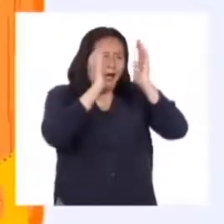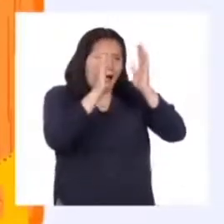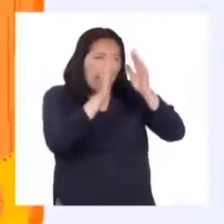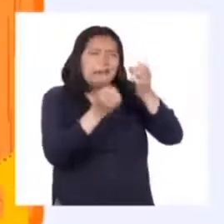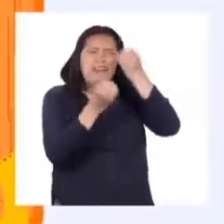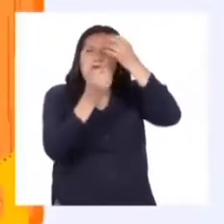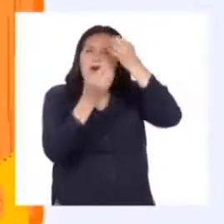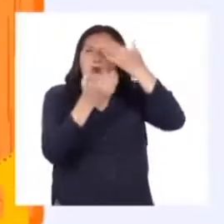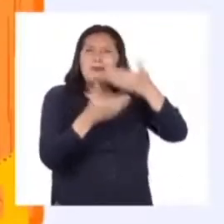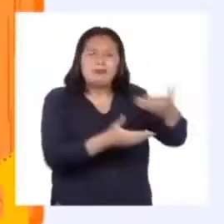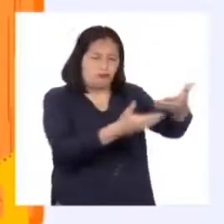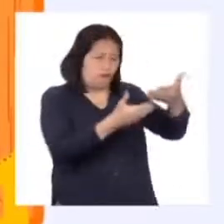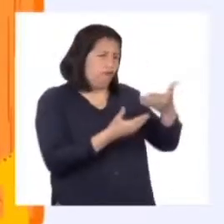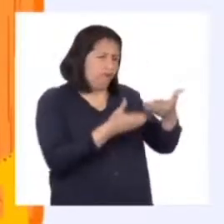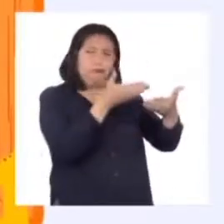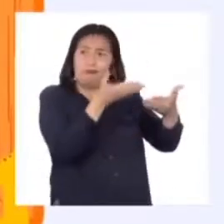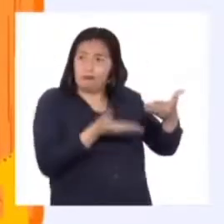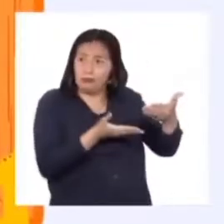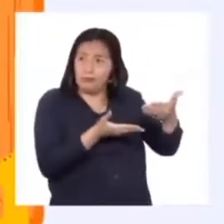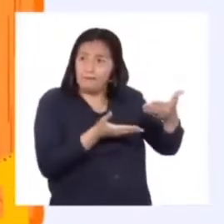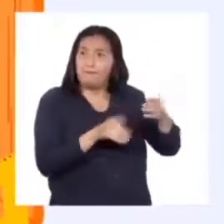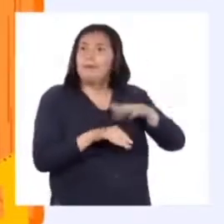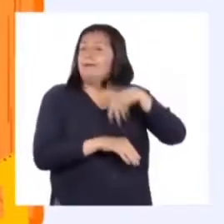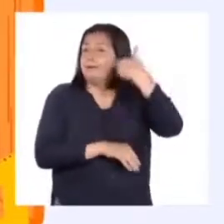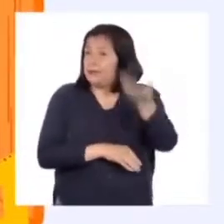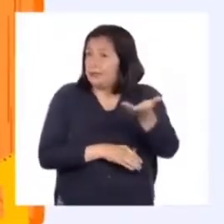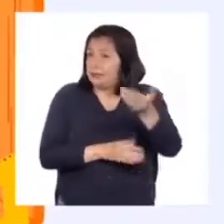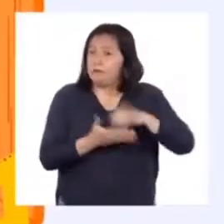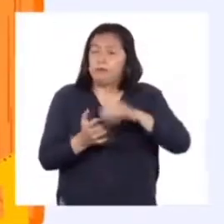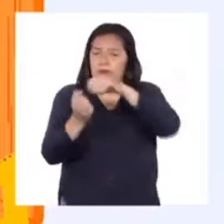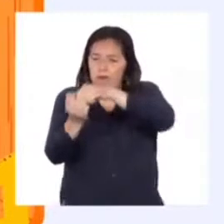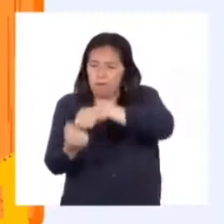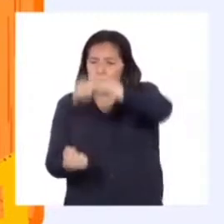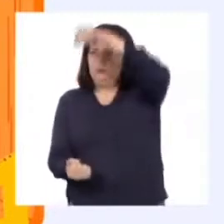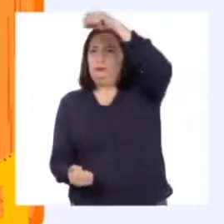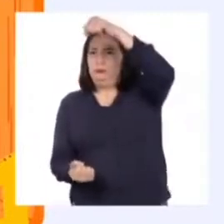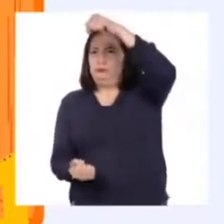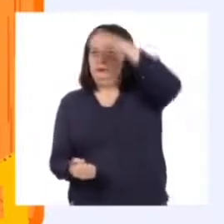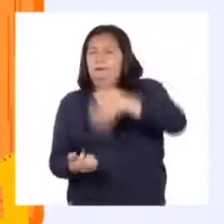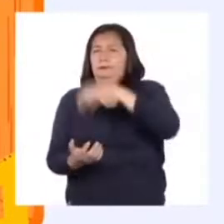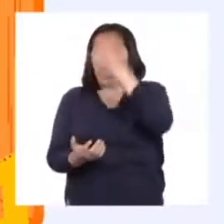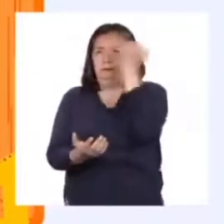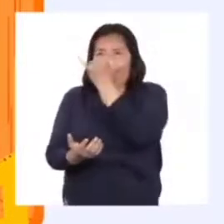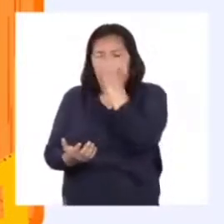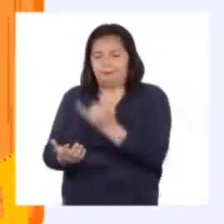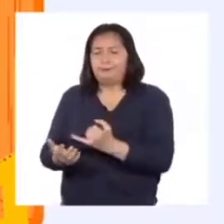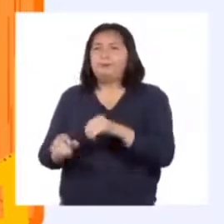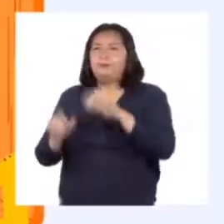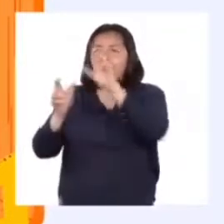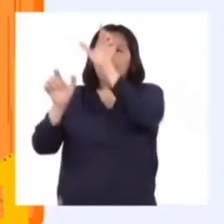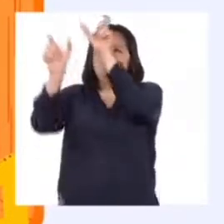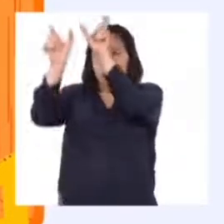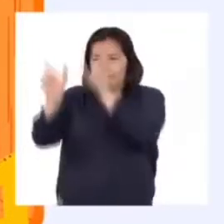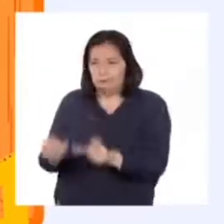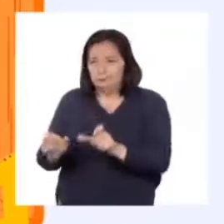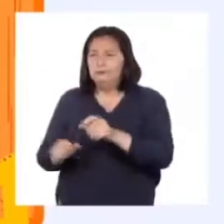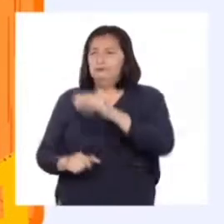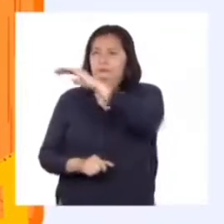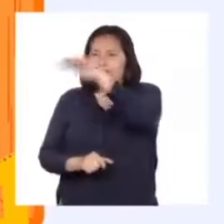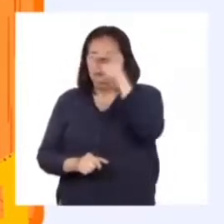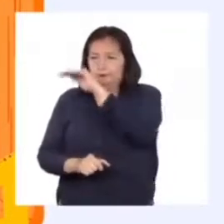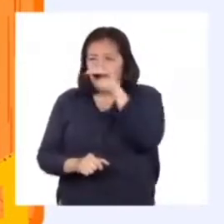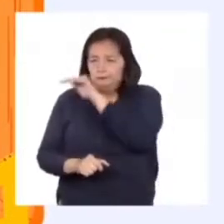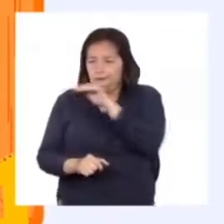atención a la información que tenían. Luego, dentro del papelógrafo, crearon una tabla de 2 columnas y 7